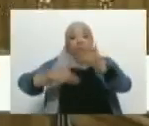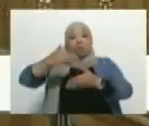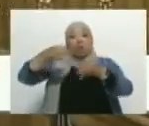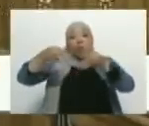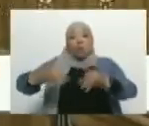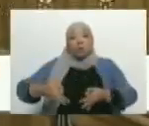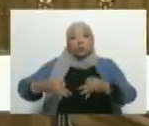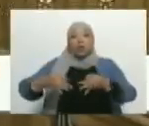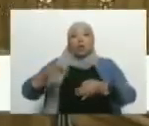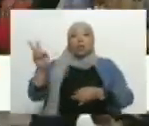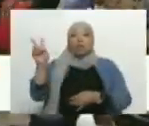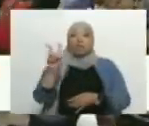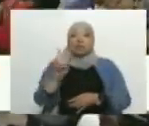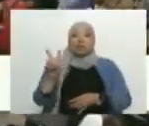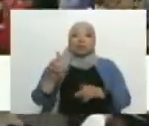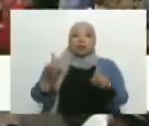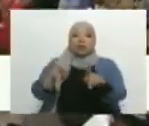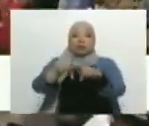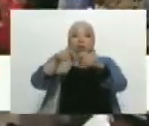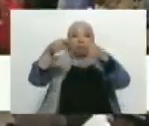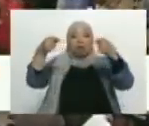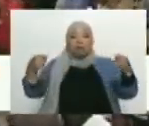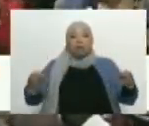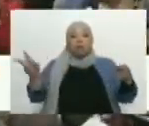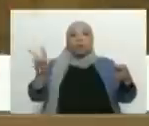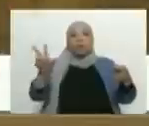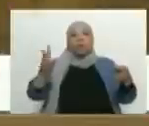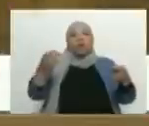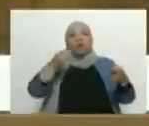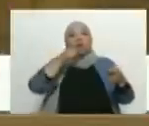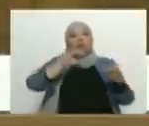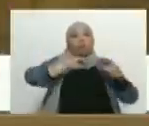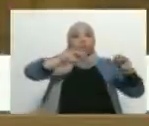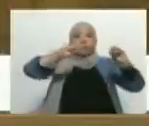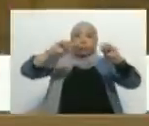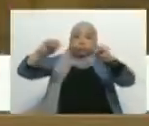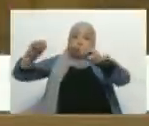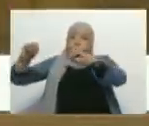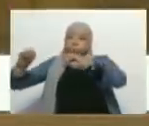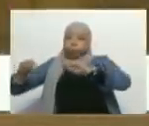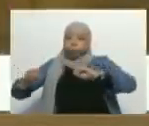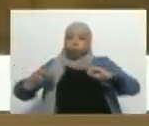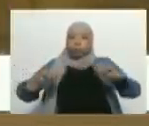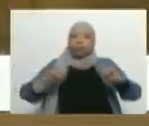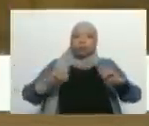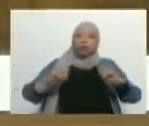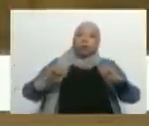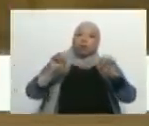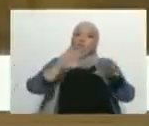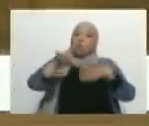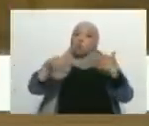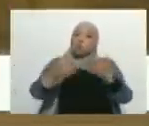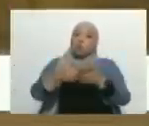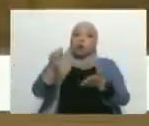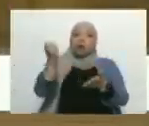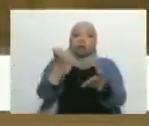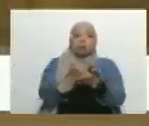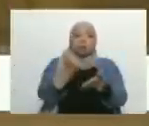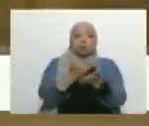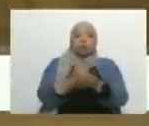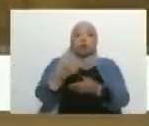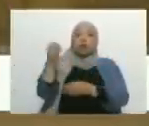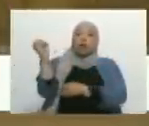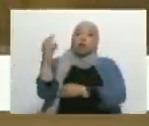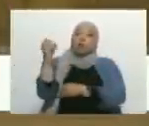la República Bolivariana de Venezuela y dar máxima difusión del mismo. Dado, firmado y sellado en el